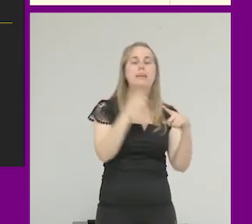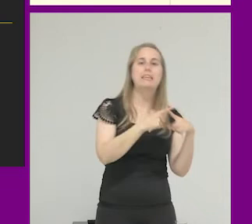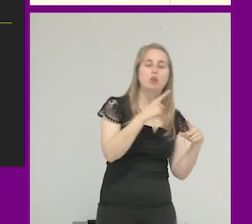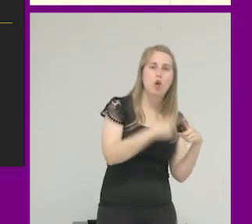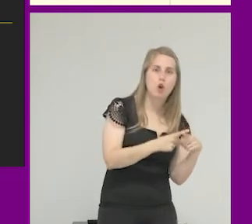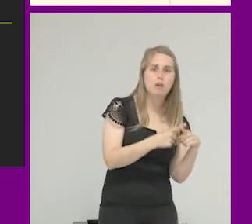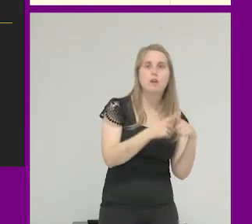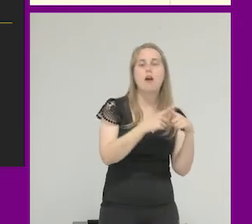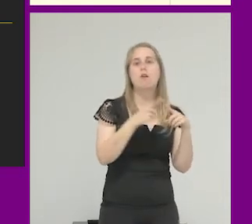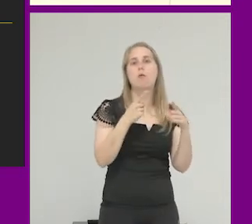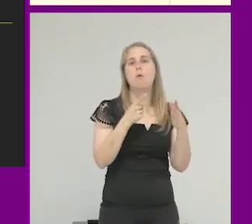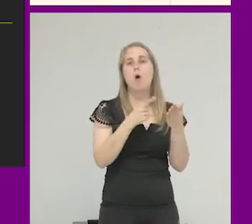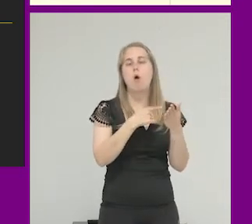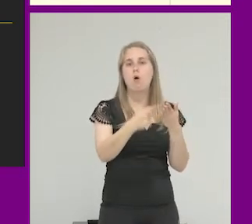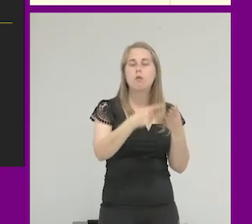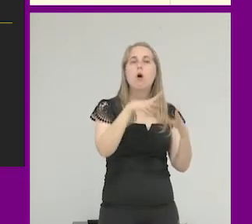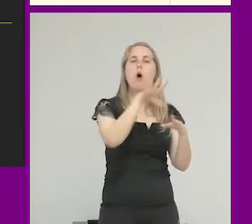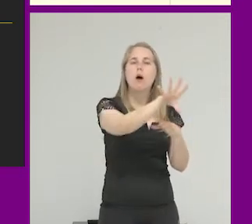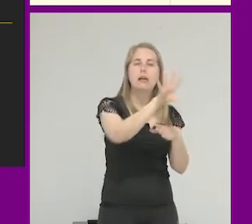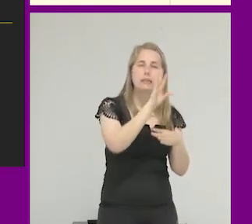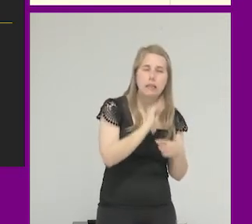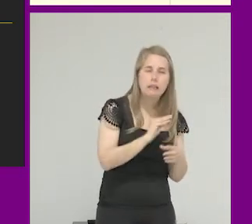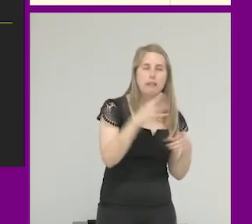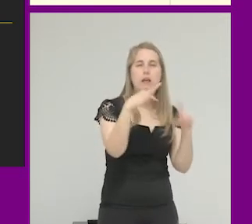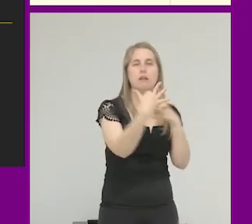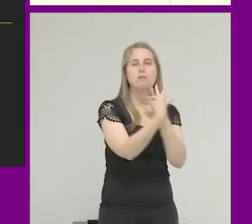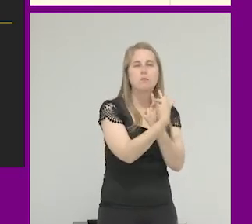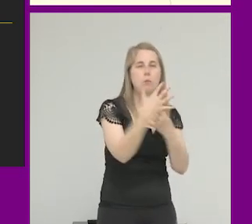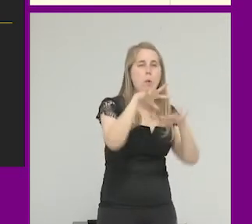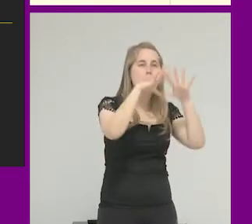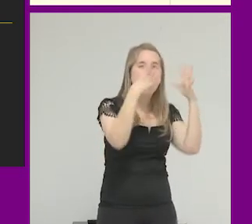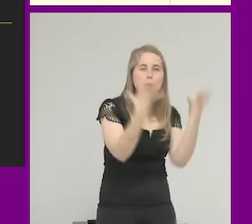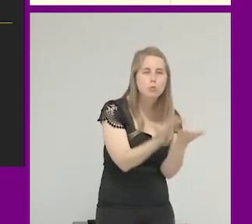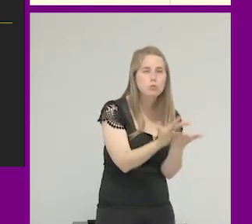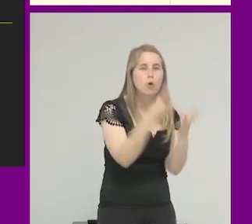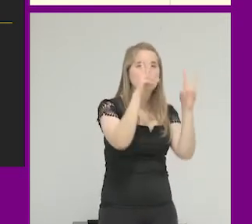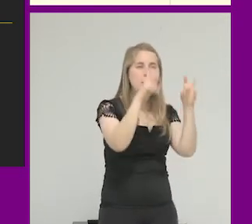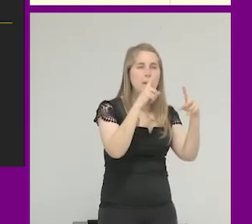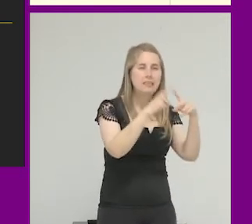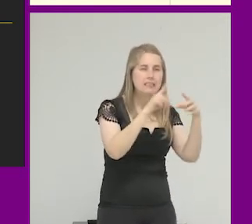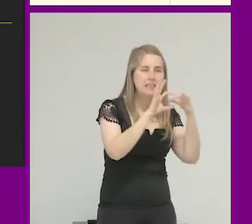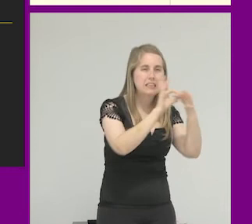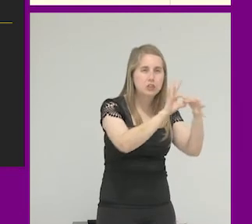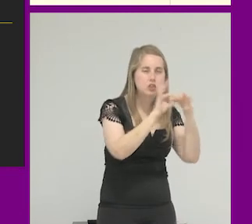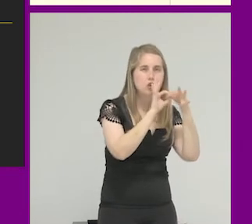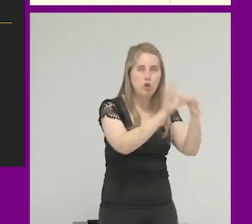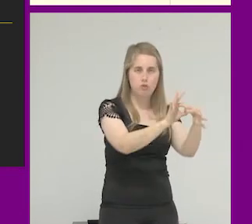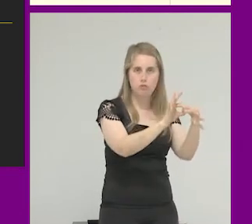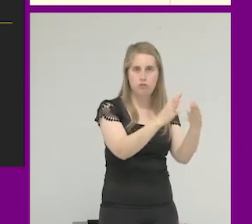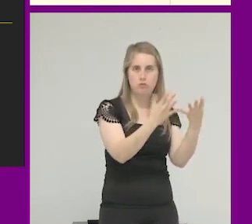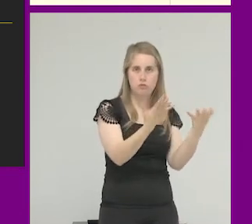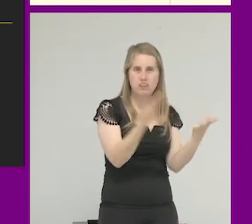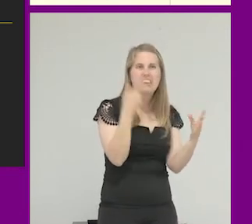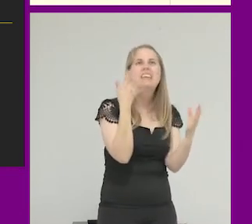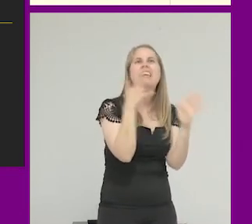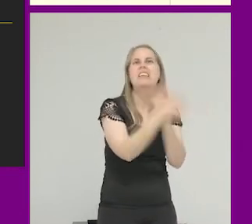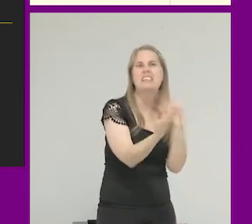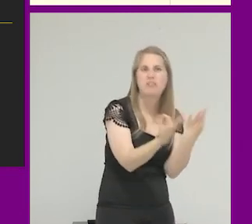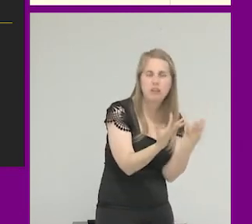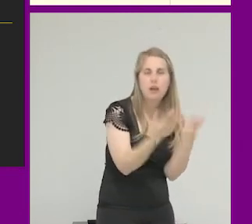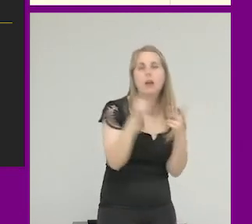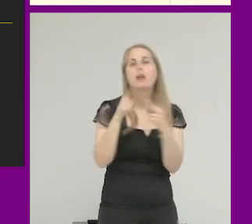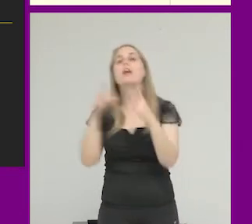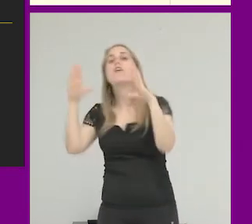daka ardatz moduan ulertzea zer gertatzen den mundua, sexutuak izate horrek zer esan nahi duen,